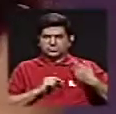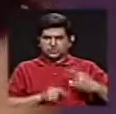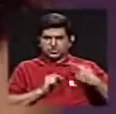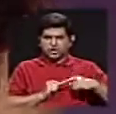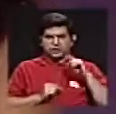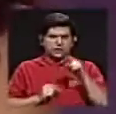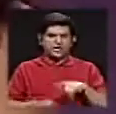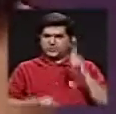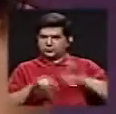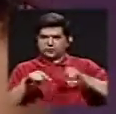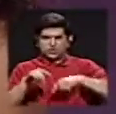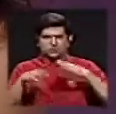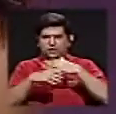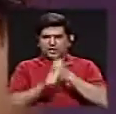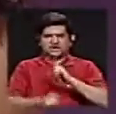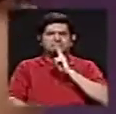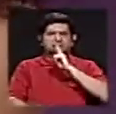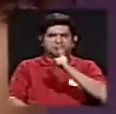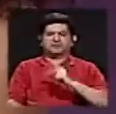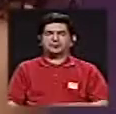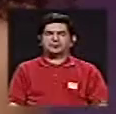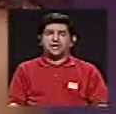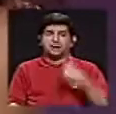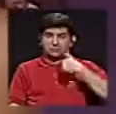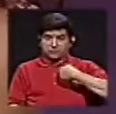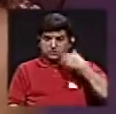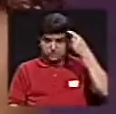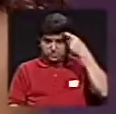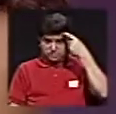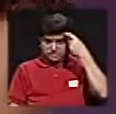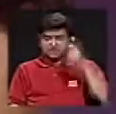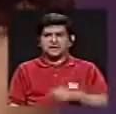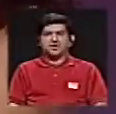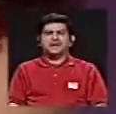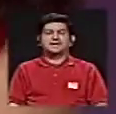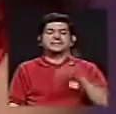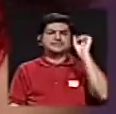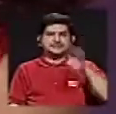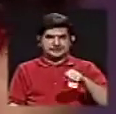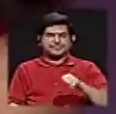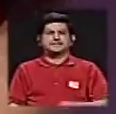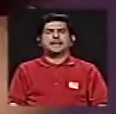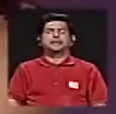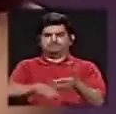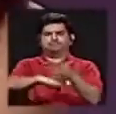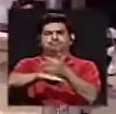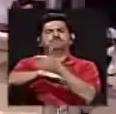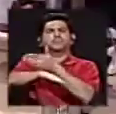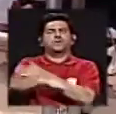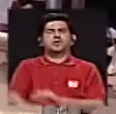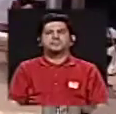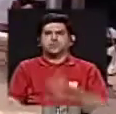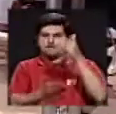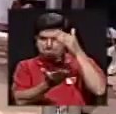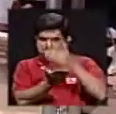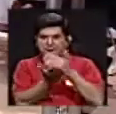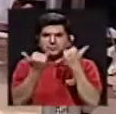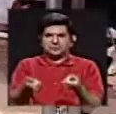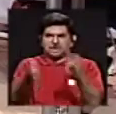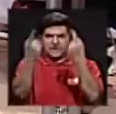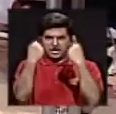que esto no pudo hacerse realidad yo pienso que si se dieron pasos adelante vamos a hacer una pausa y